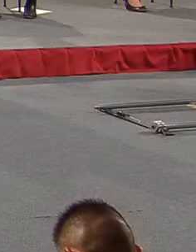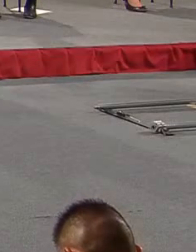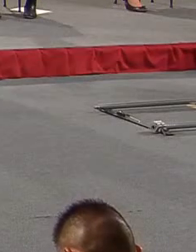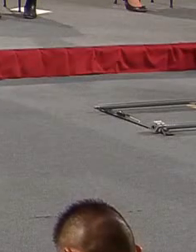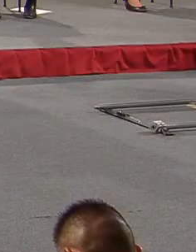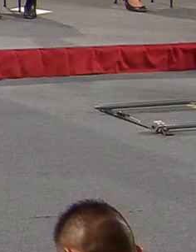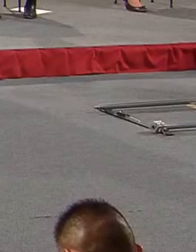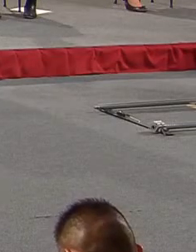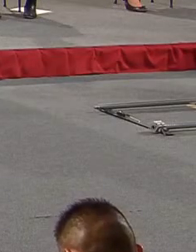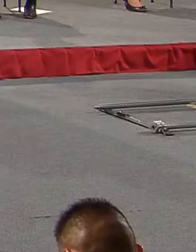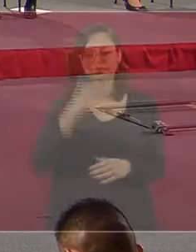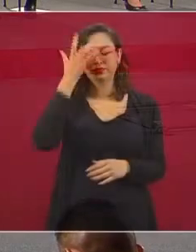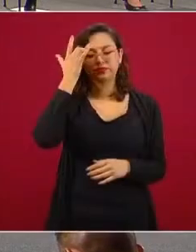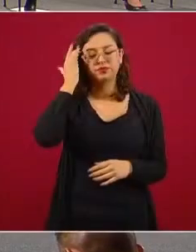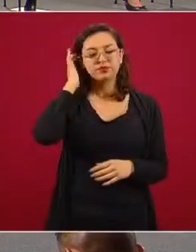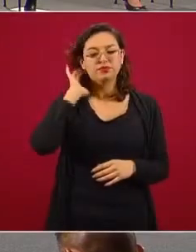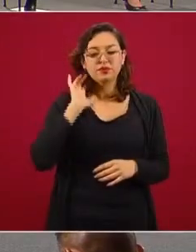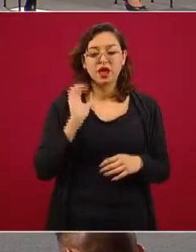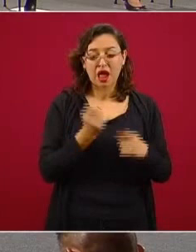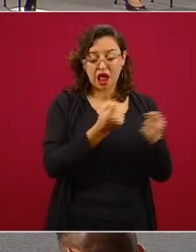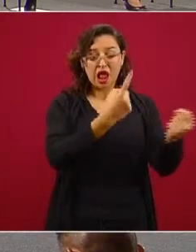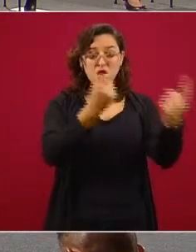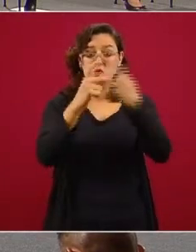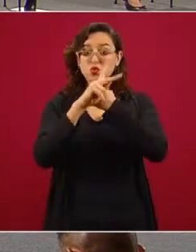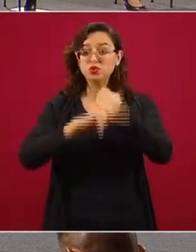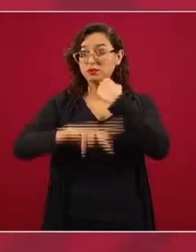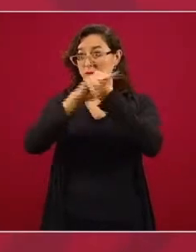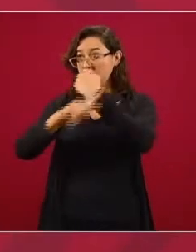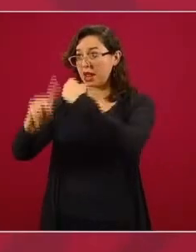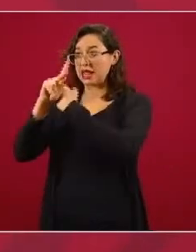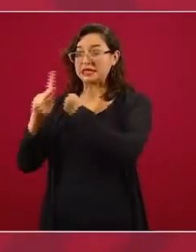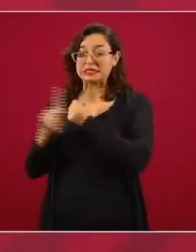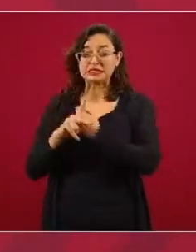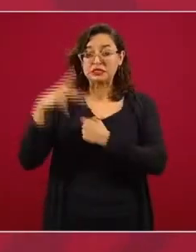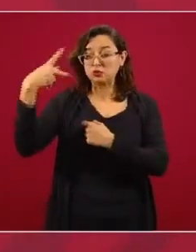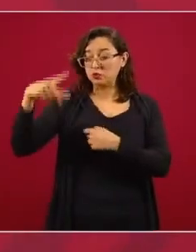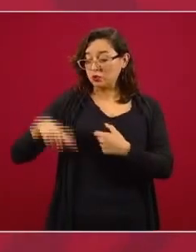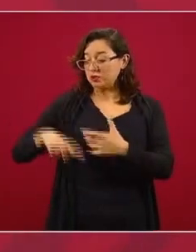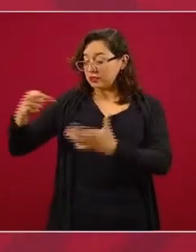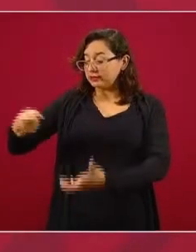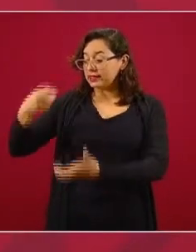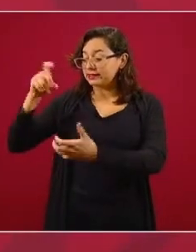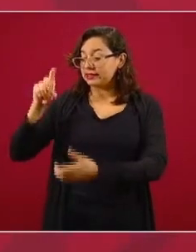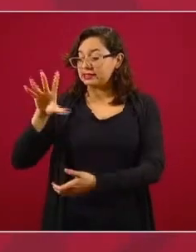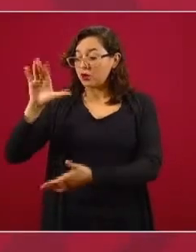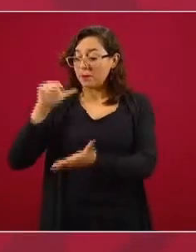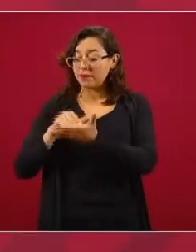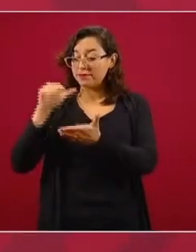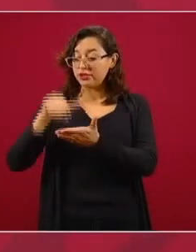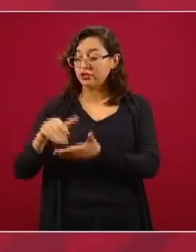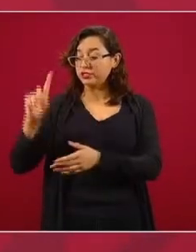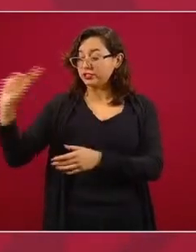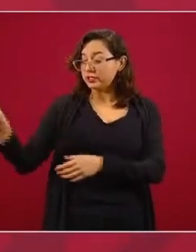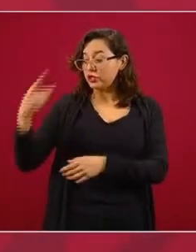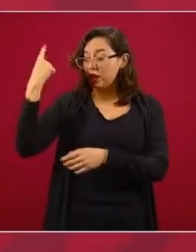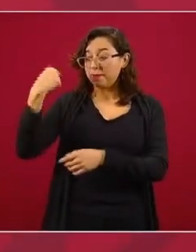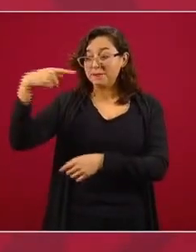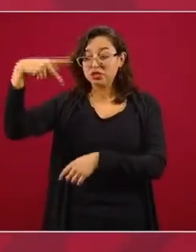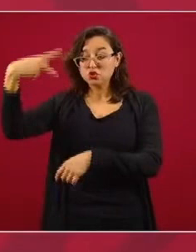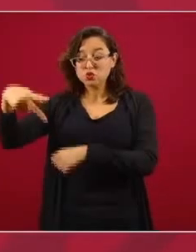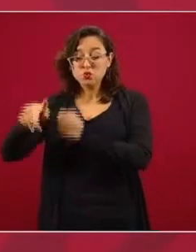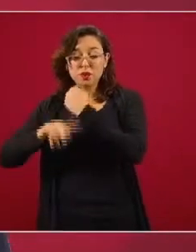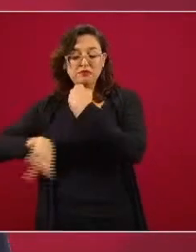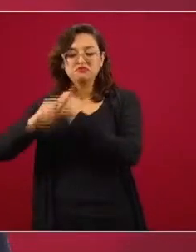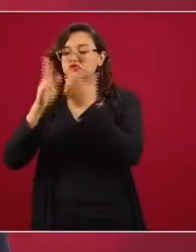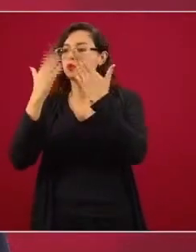35 mil millones de dólares, que es lo que envían a sus familiares nuestros